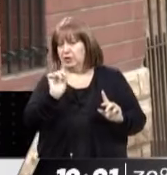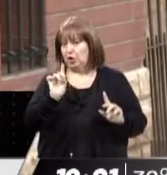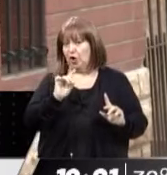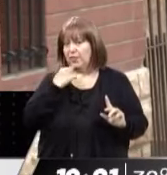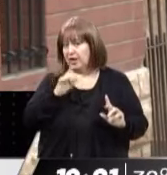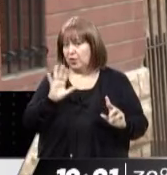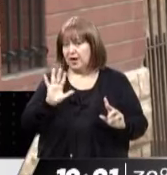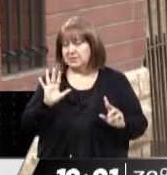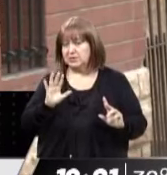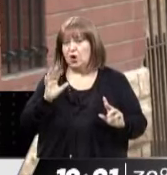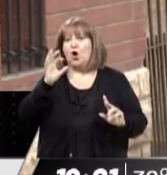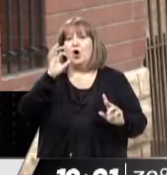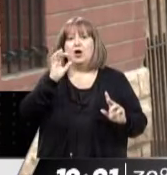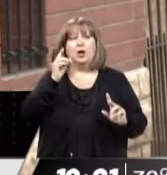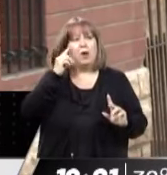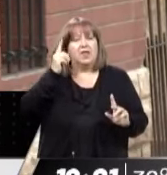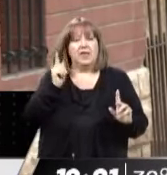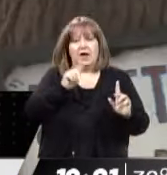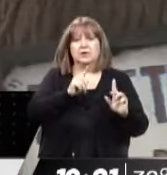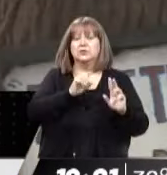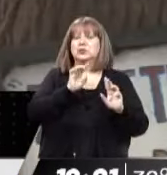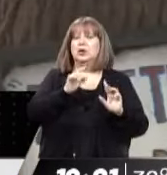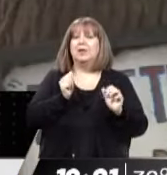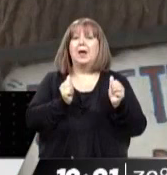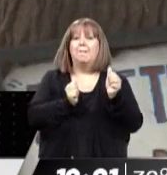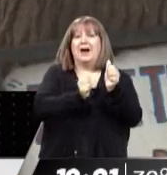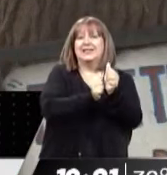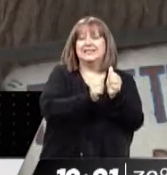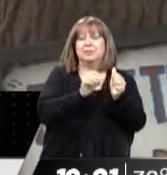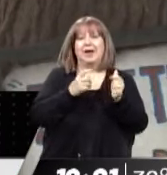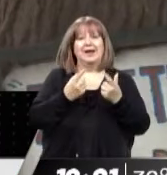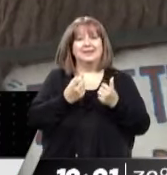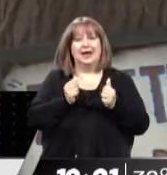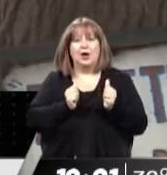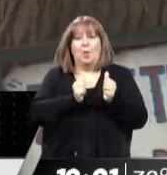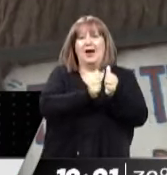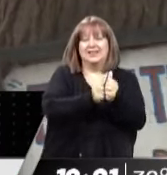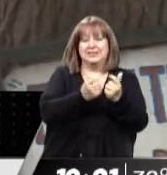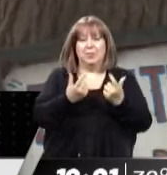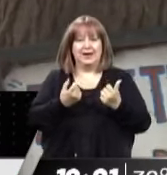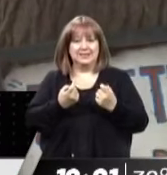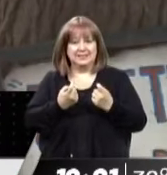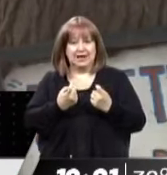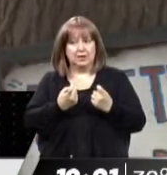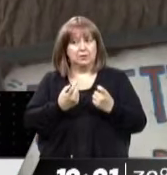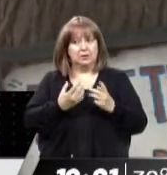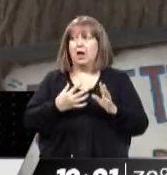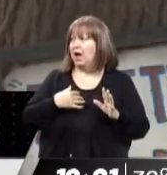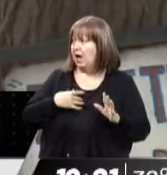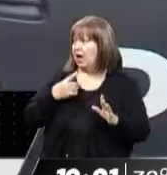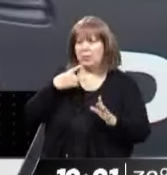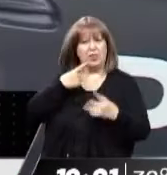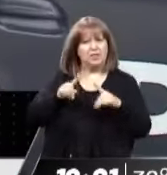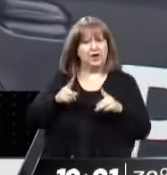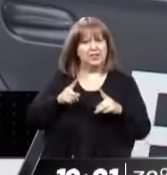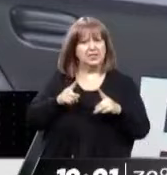no consideraba que eran coautores del crimen, sino que eran partícipes necesarios. En la pena es sí o sí distinto ser partícipe